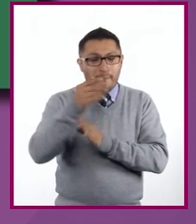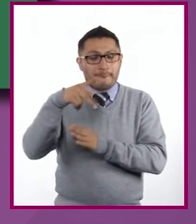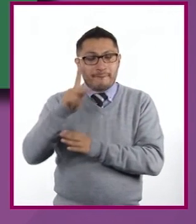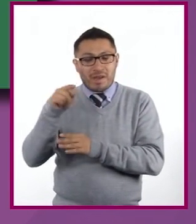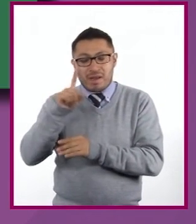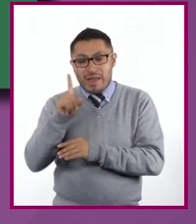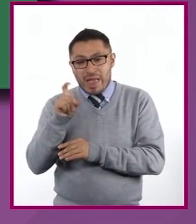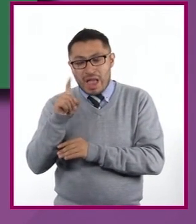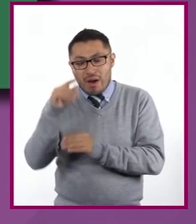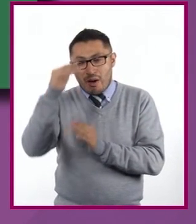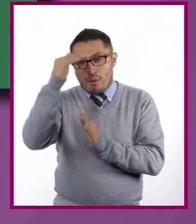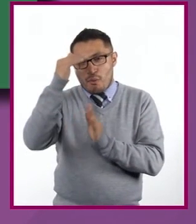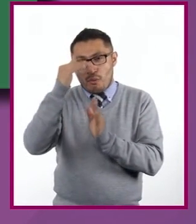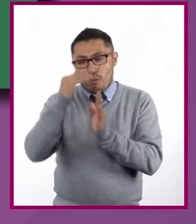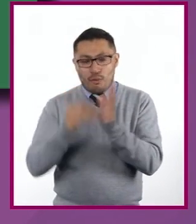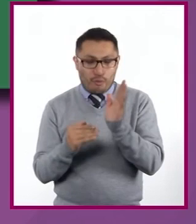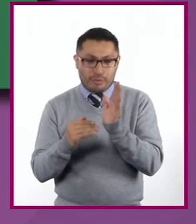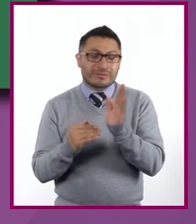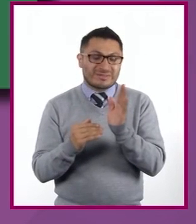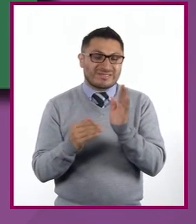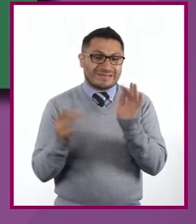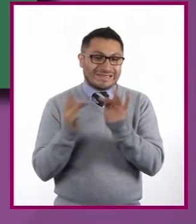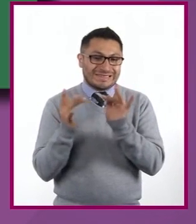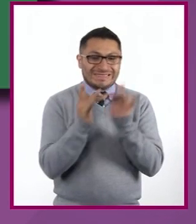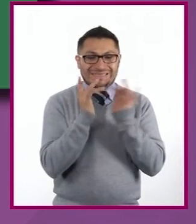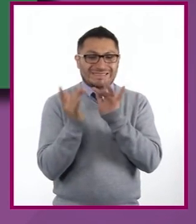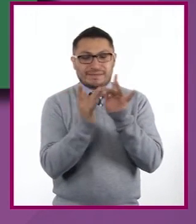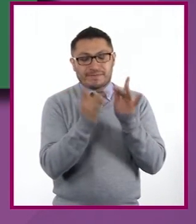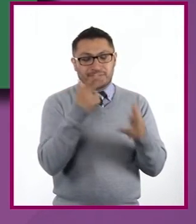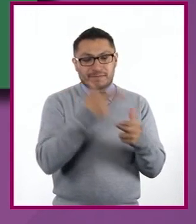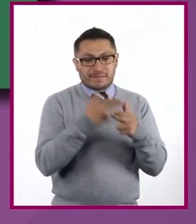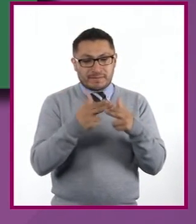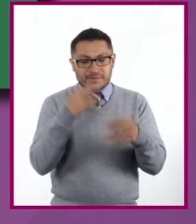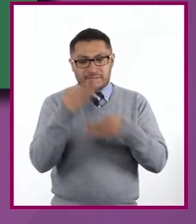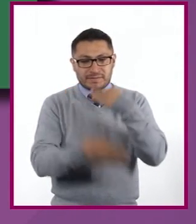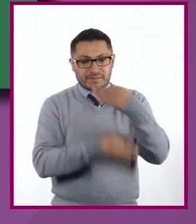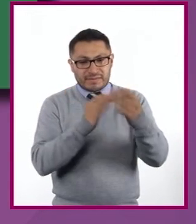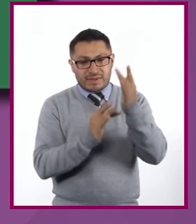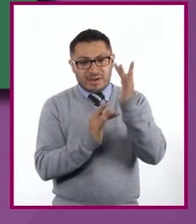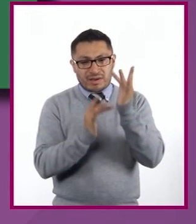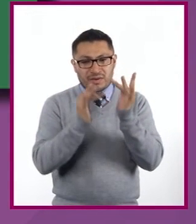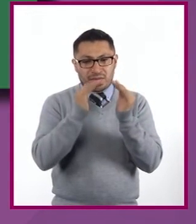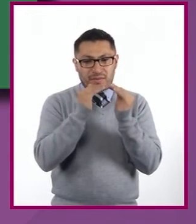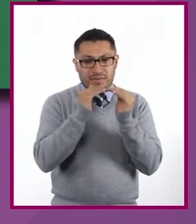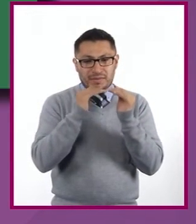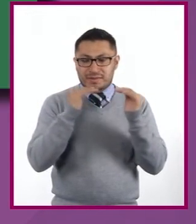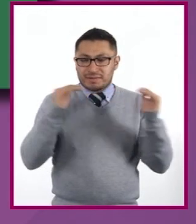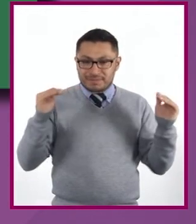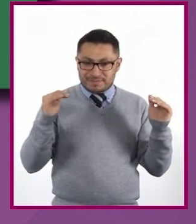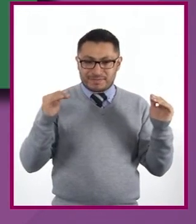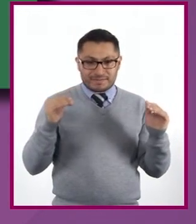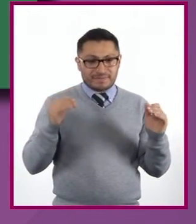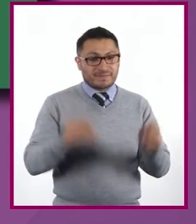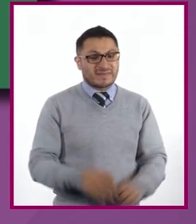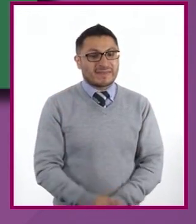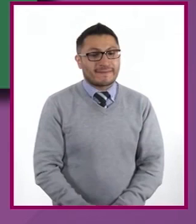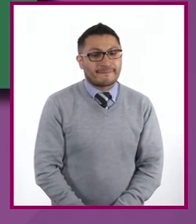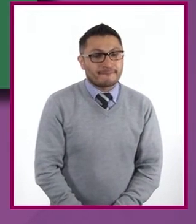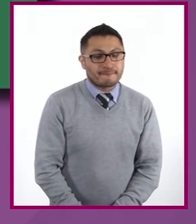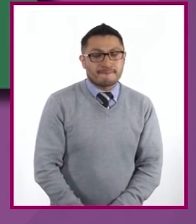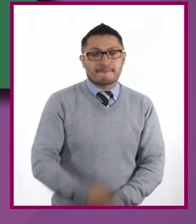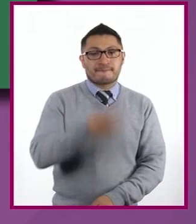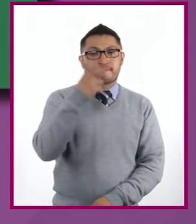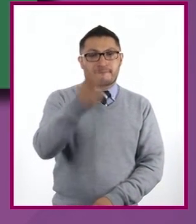las moléculas del agua caliente disminuye, hasta que se logra un equilibrio en el movimiento de las partículas. A